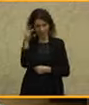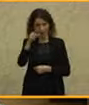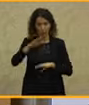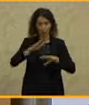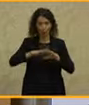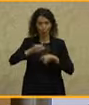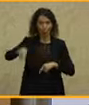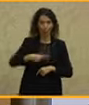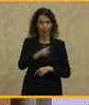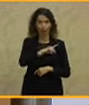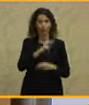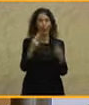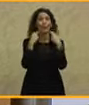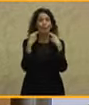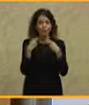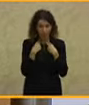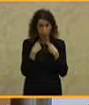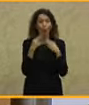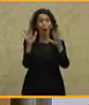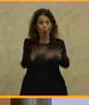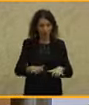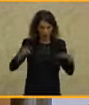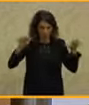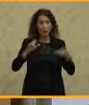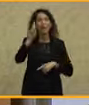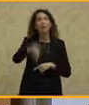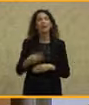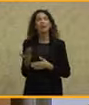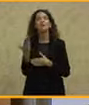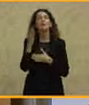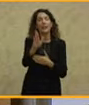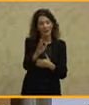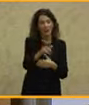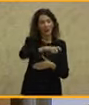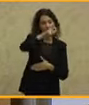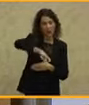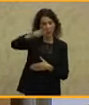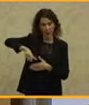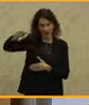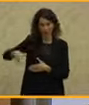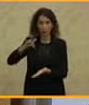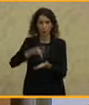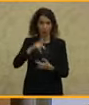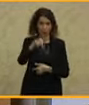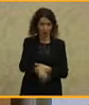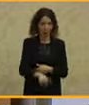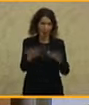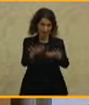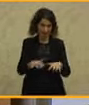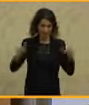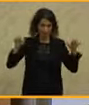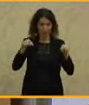nosotros, con los diputados del Congreso y con los representantes de los ciudadanos en esta